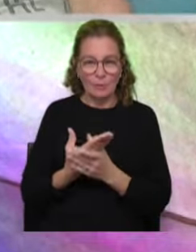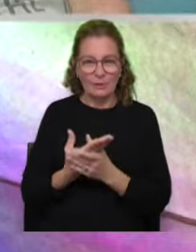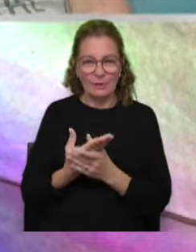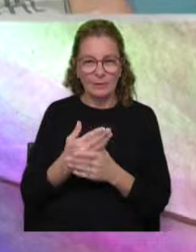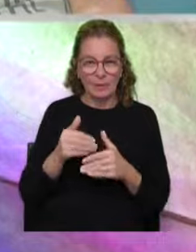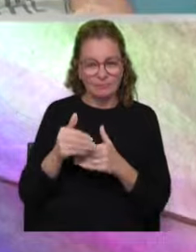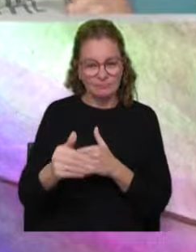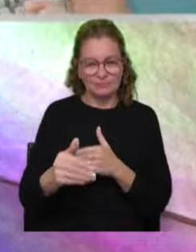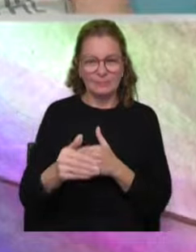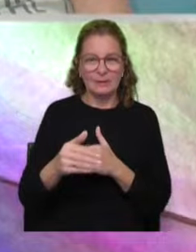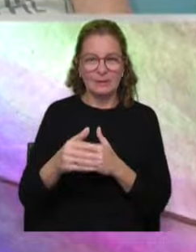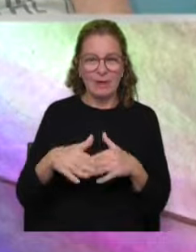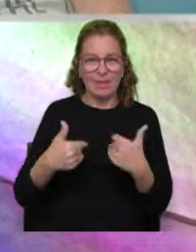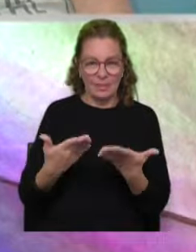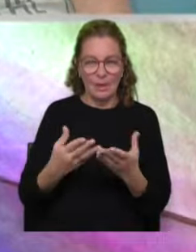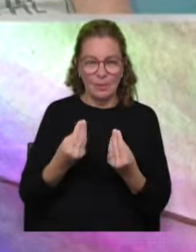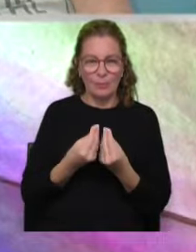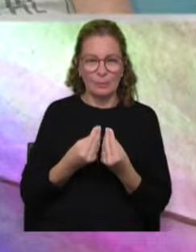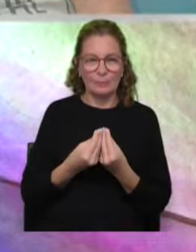va a durar y lo que va a aportar, me parece.